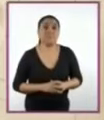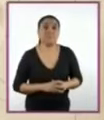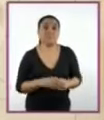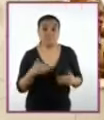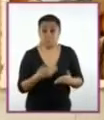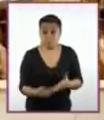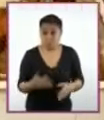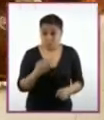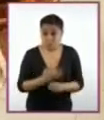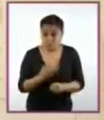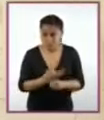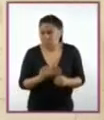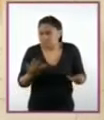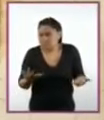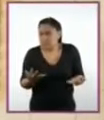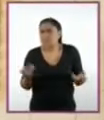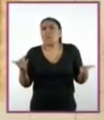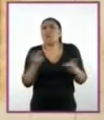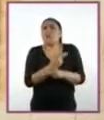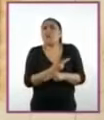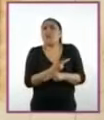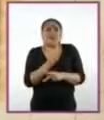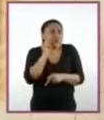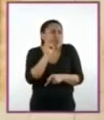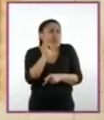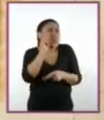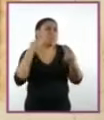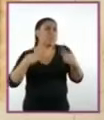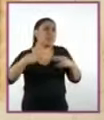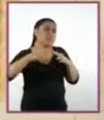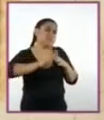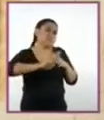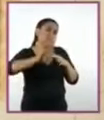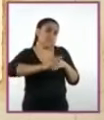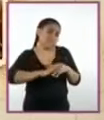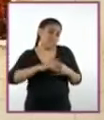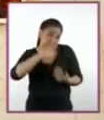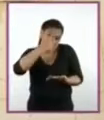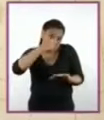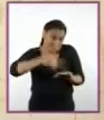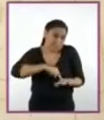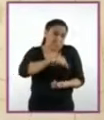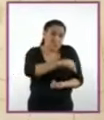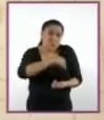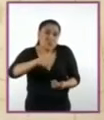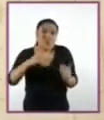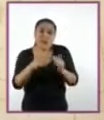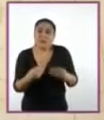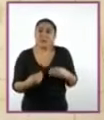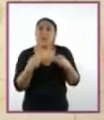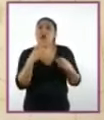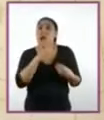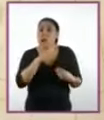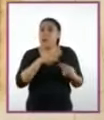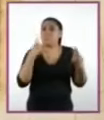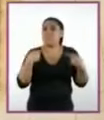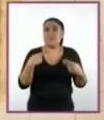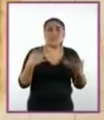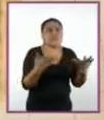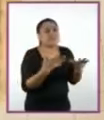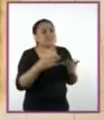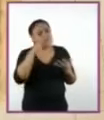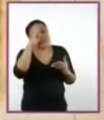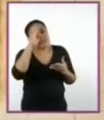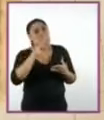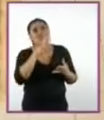En la actualidad, ¿qué sucede con la migración? Seguramente en tu comunidad hay historias de personas que han migrado en búsqueda de